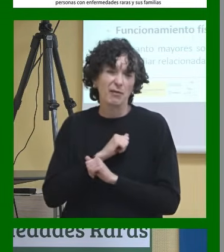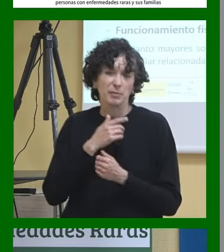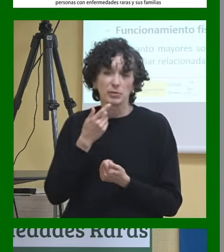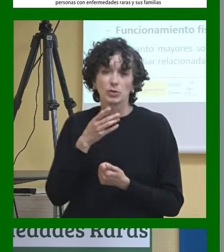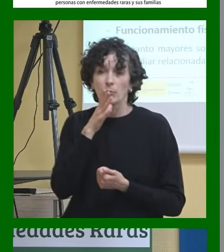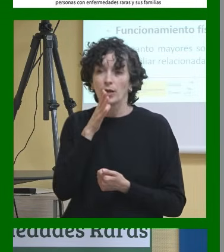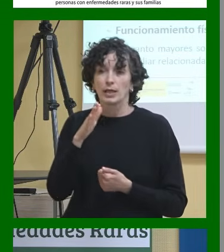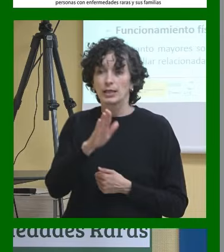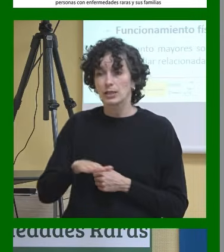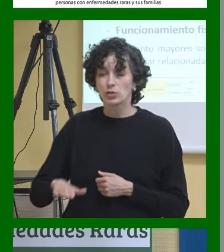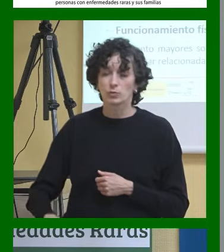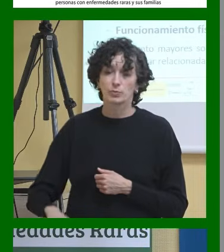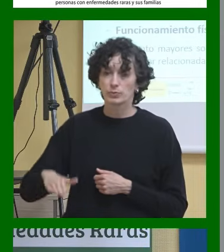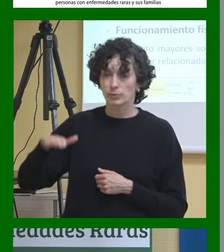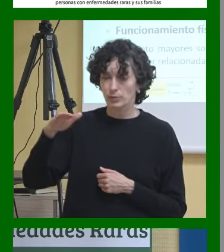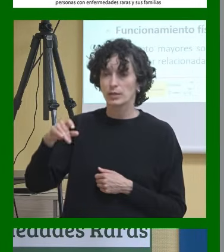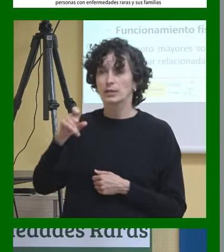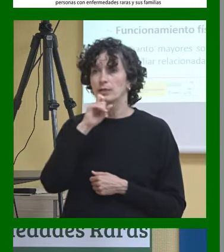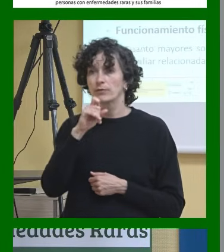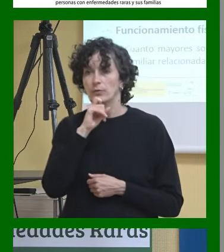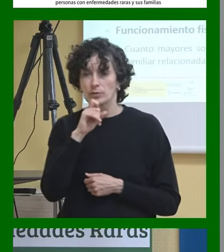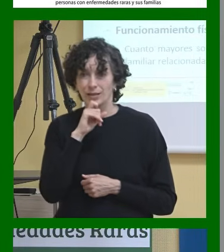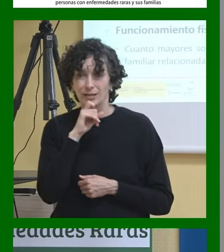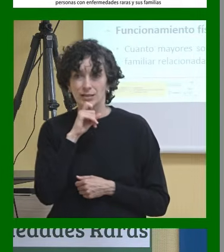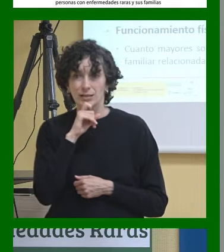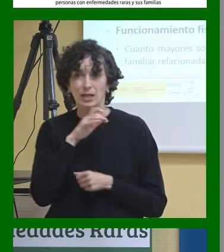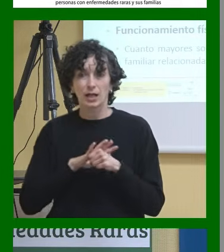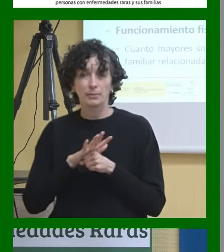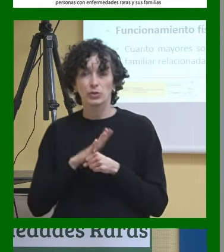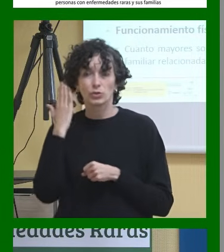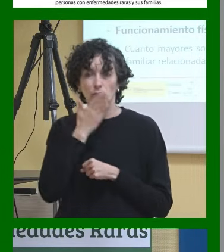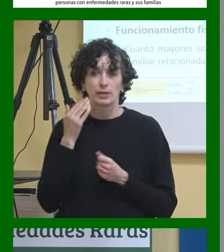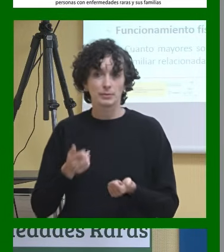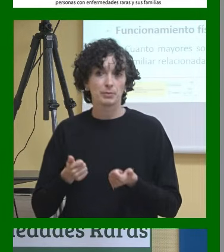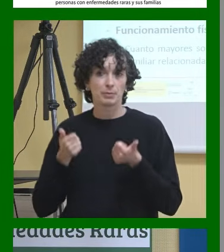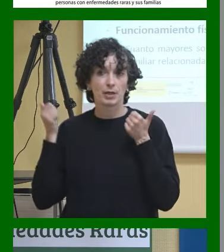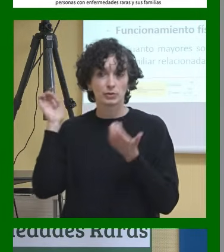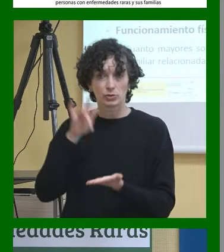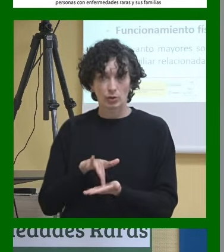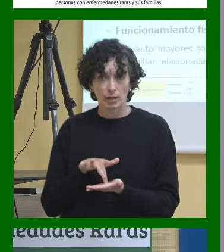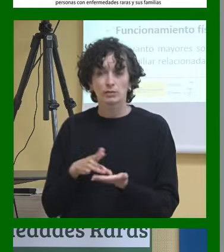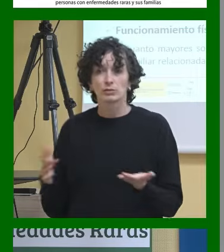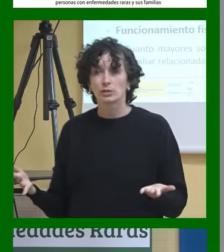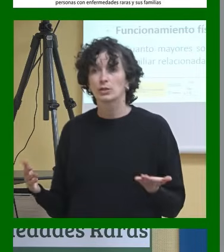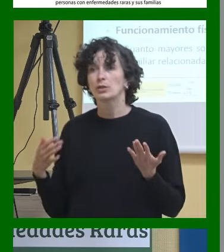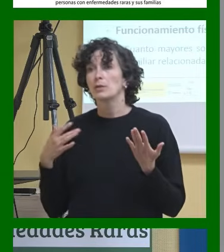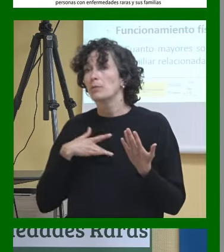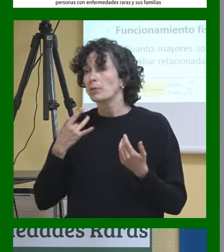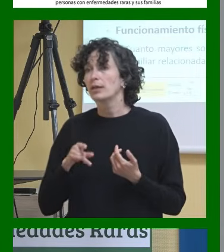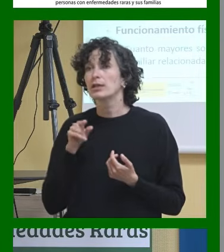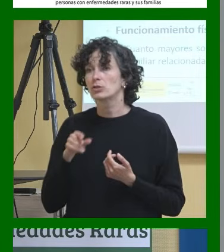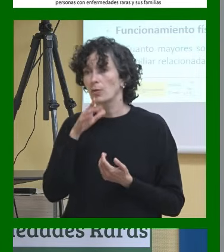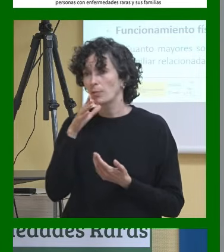niños crecen se van enfrentando a más dificultades en el ámbito escolar, y es muy probable que se deba a que las